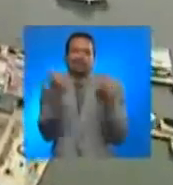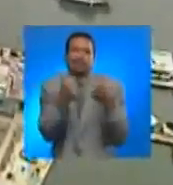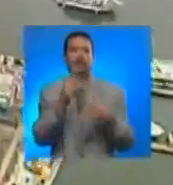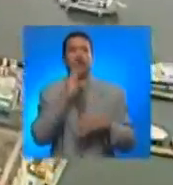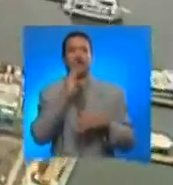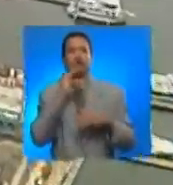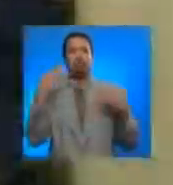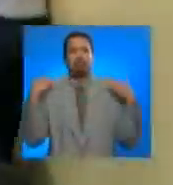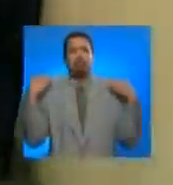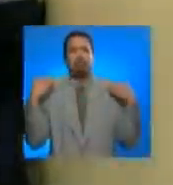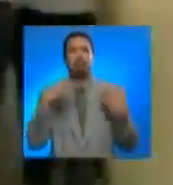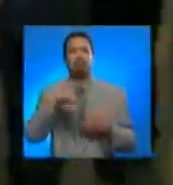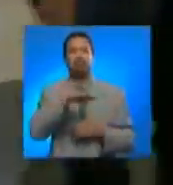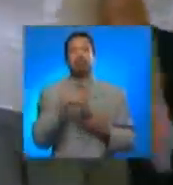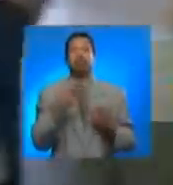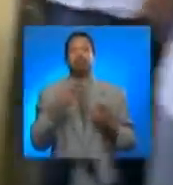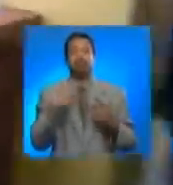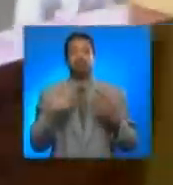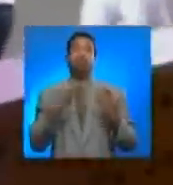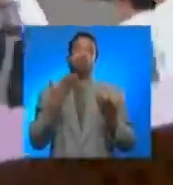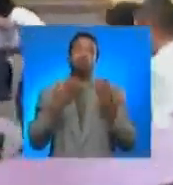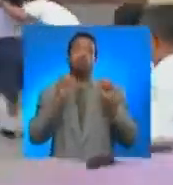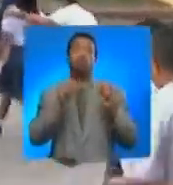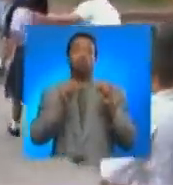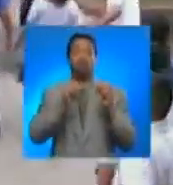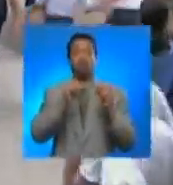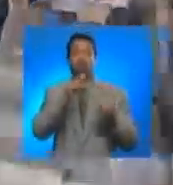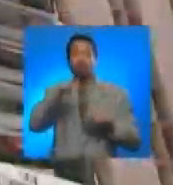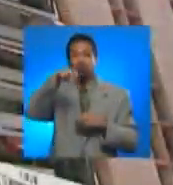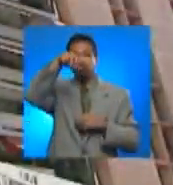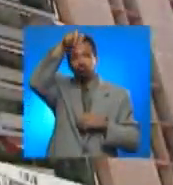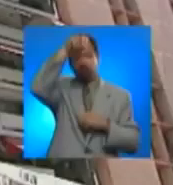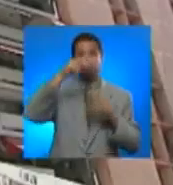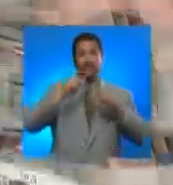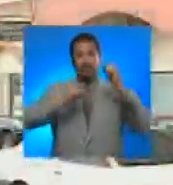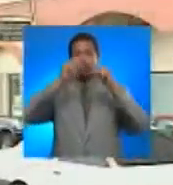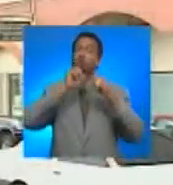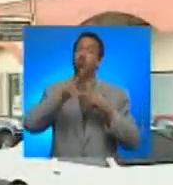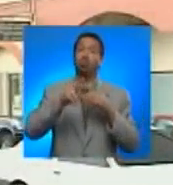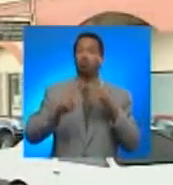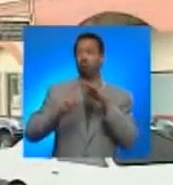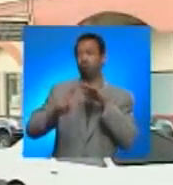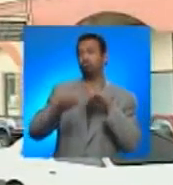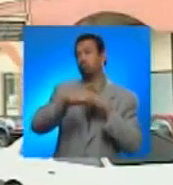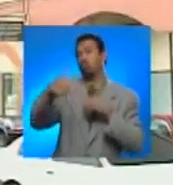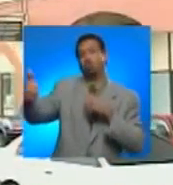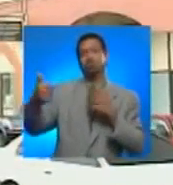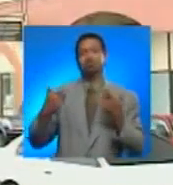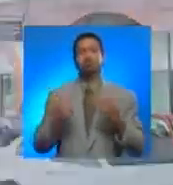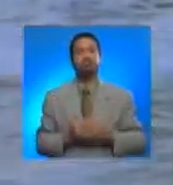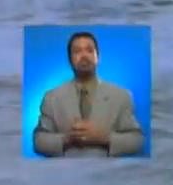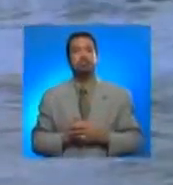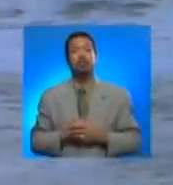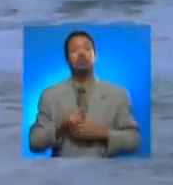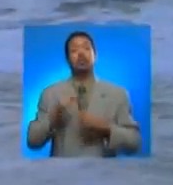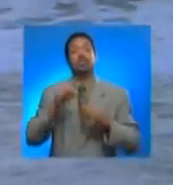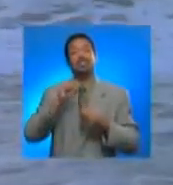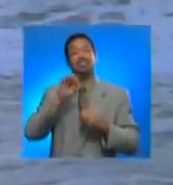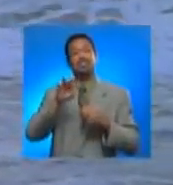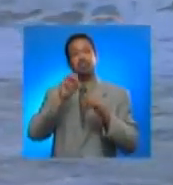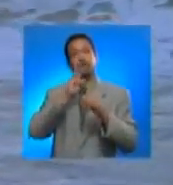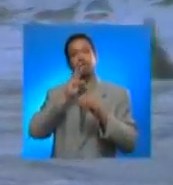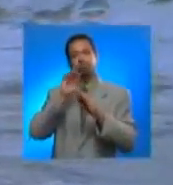es proteger la vida de uno y de los que le rodeen. Hay que buscar el lugar más seguro para protegerse o refugiarse. Si el terremoto